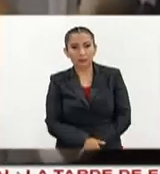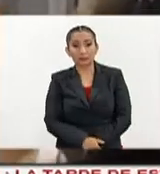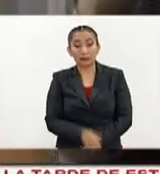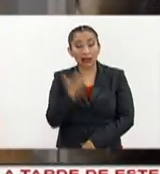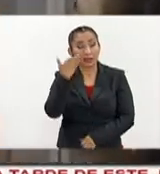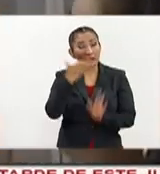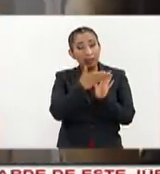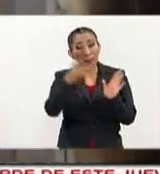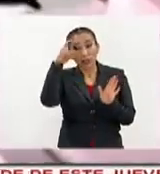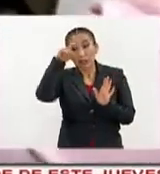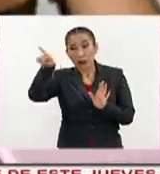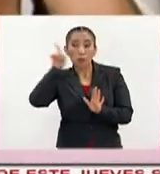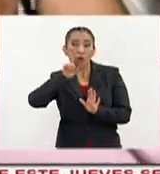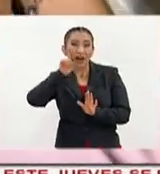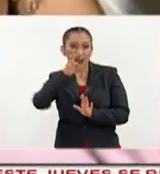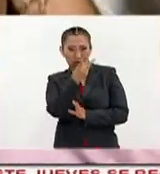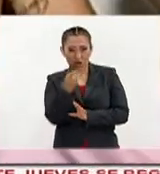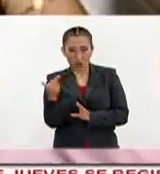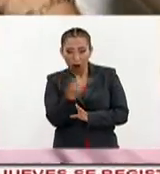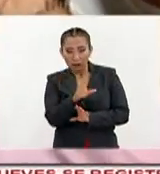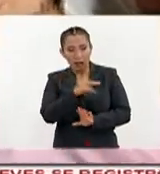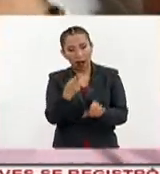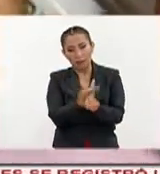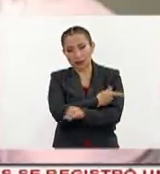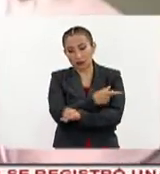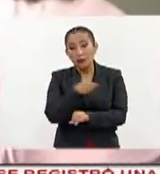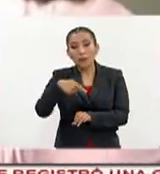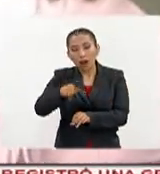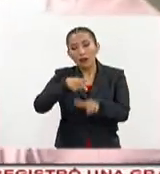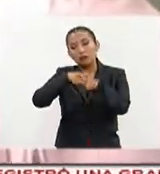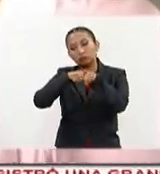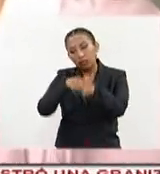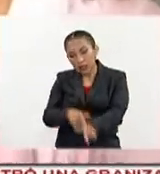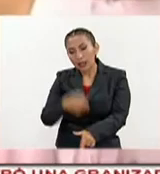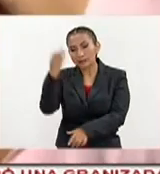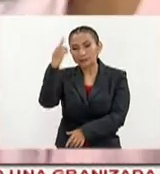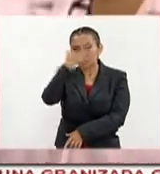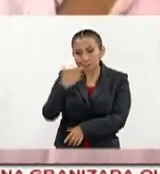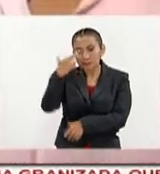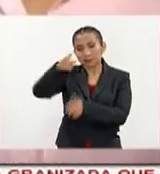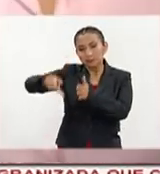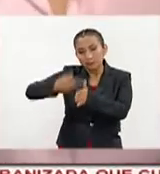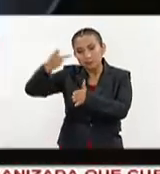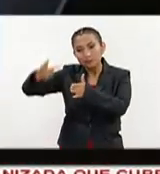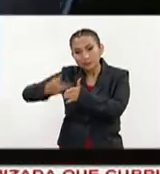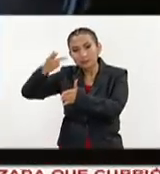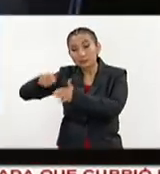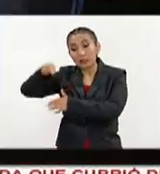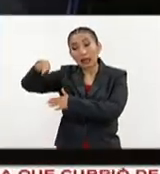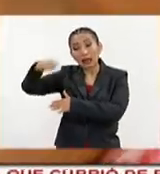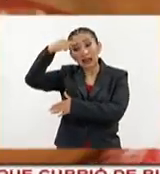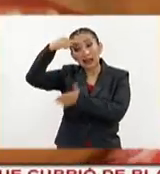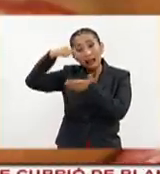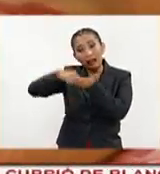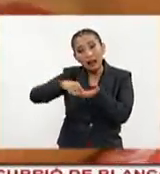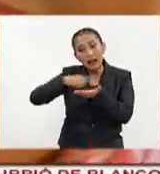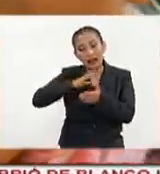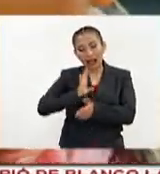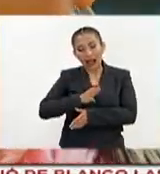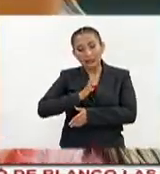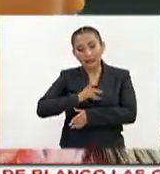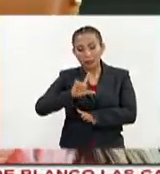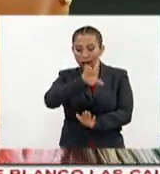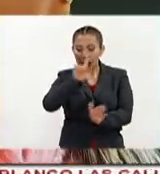más complicada para Alma y para Wendy ya pasó, pero deben continuar en revisiones periódicas. Ellas consideran al cáncer como